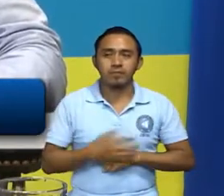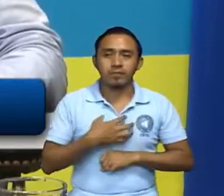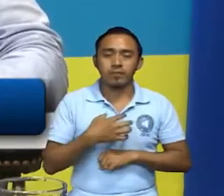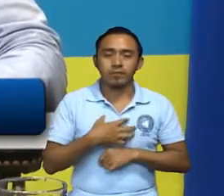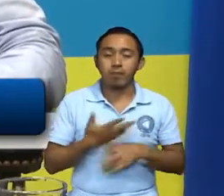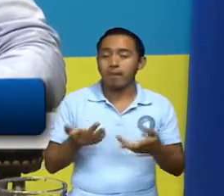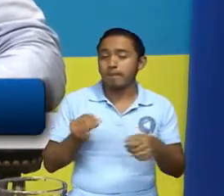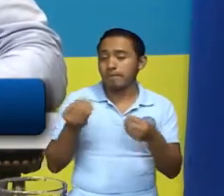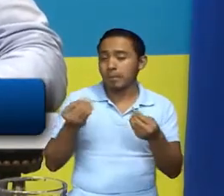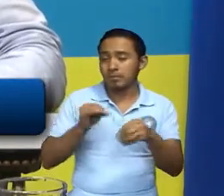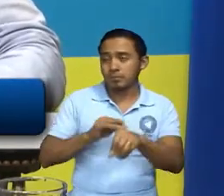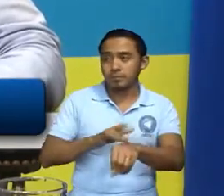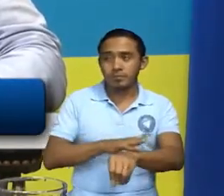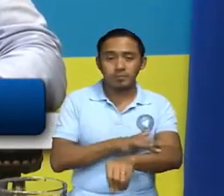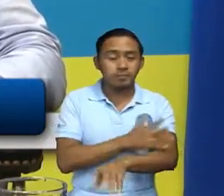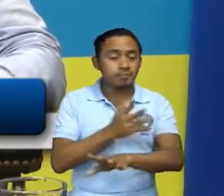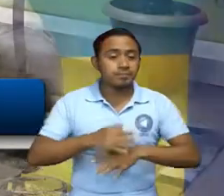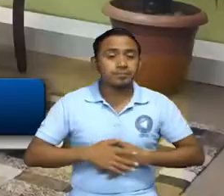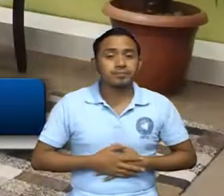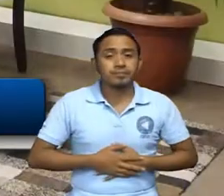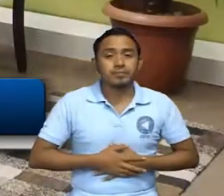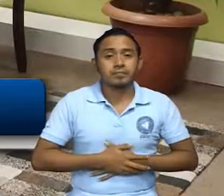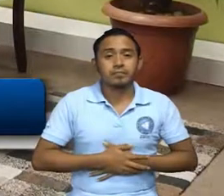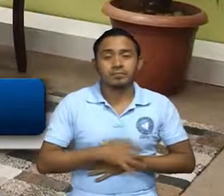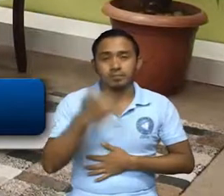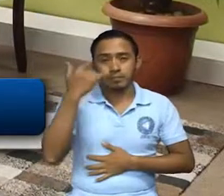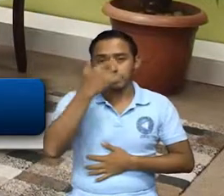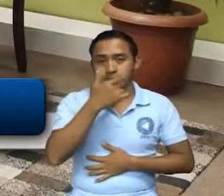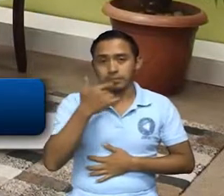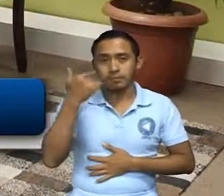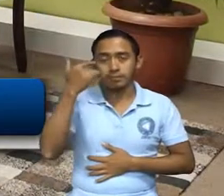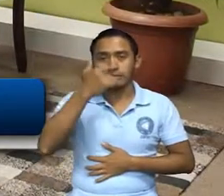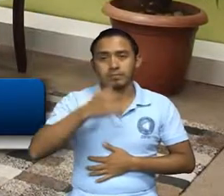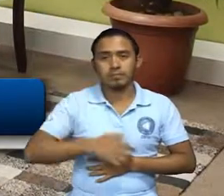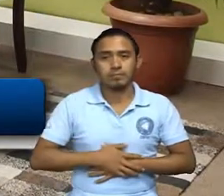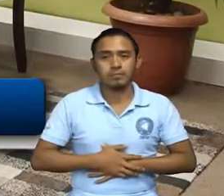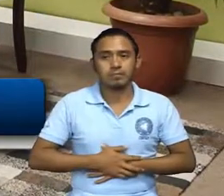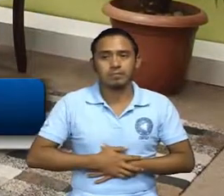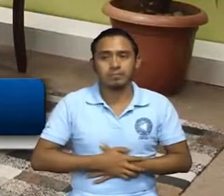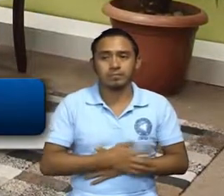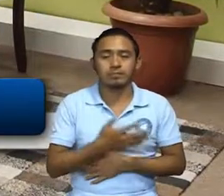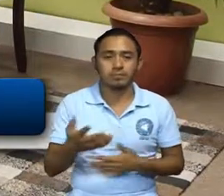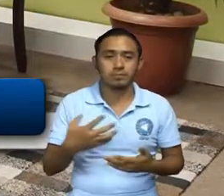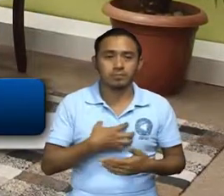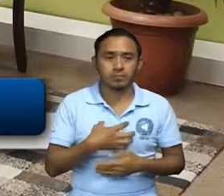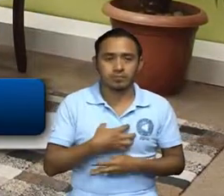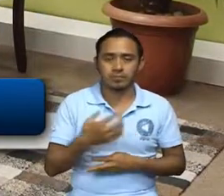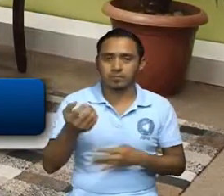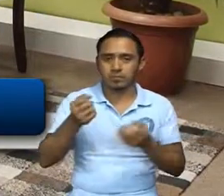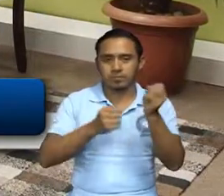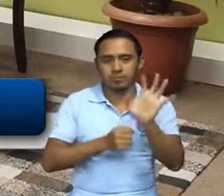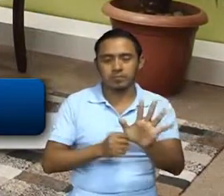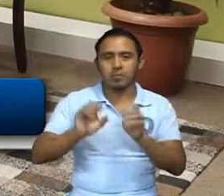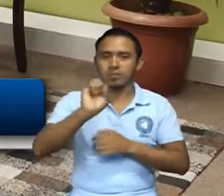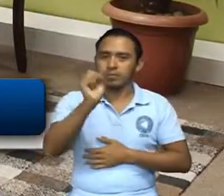tan sensible, pues. Así. La nariz, acuérdense que esta nos conlleva lo que es uno de los cinco sentidos, que es el